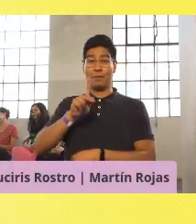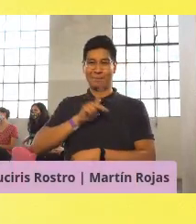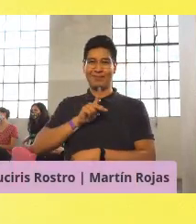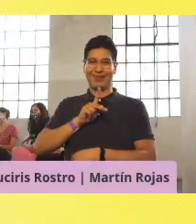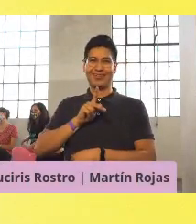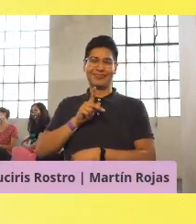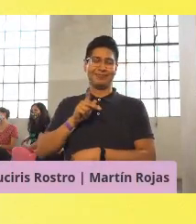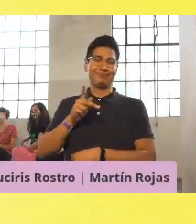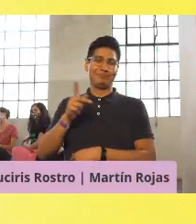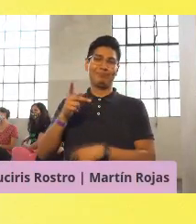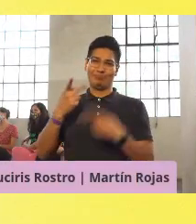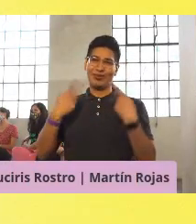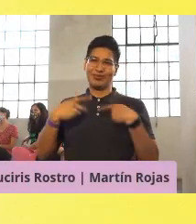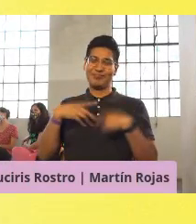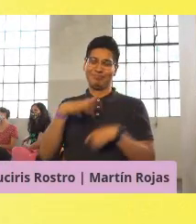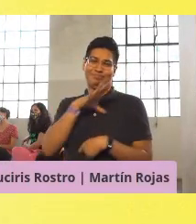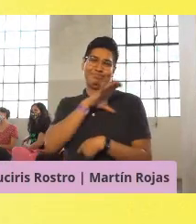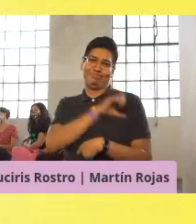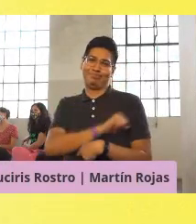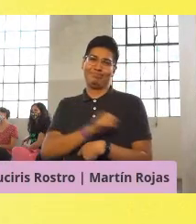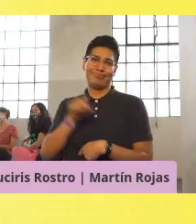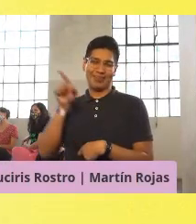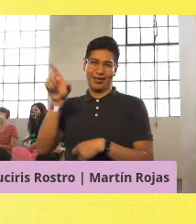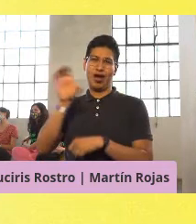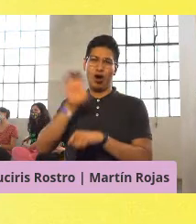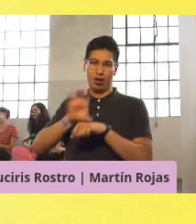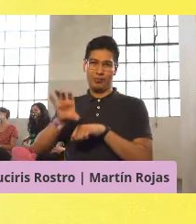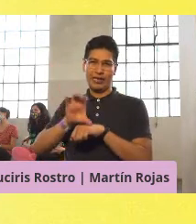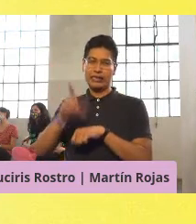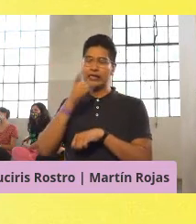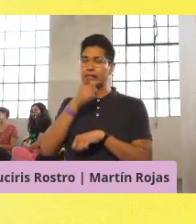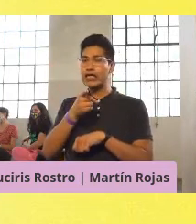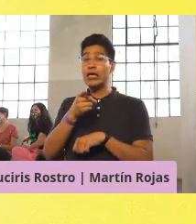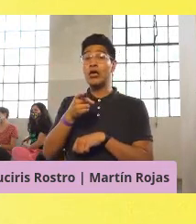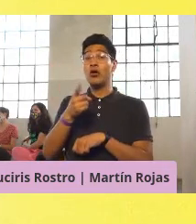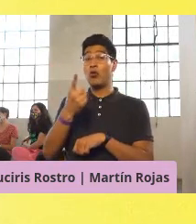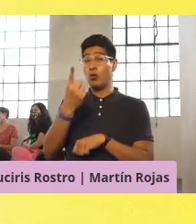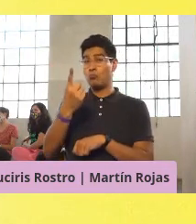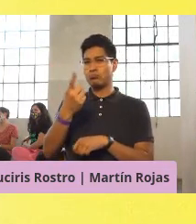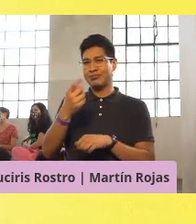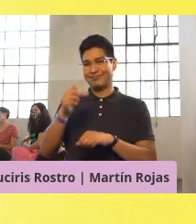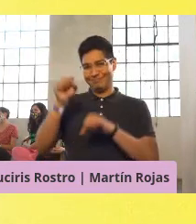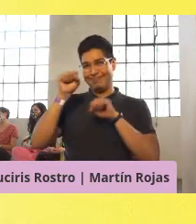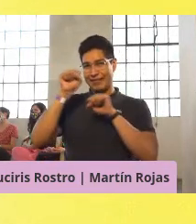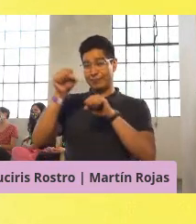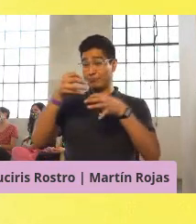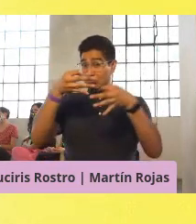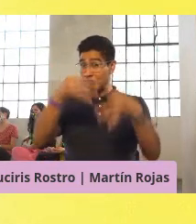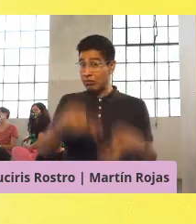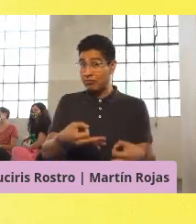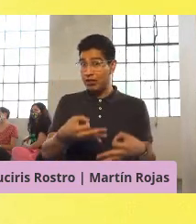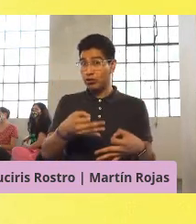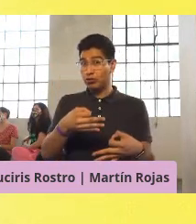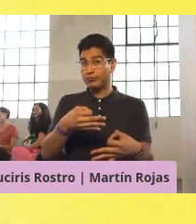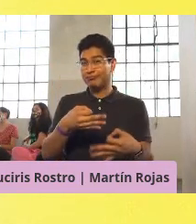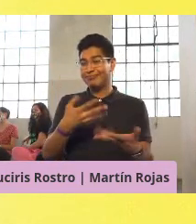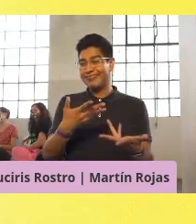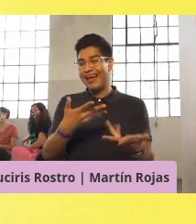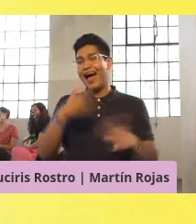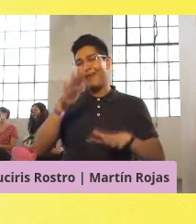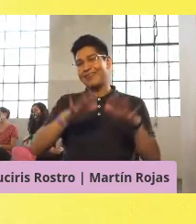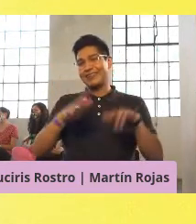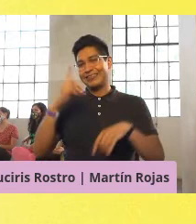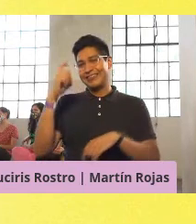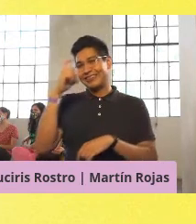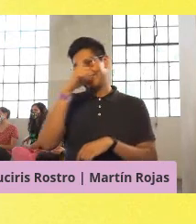y tiene una frase que dice que el activismo imperfecto es el único activismo posible, ya que ser congruente al 100% es muy difícil porque